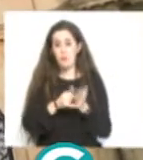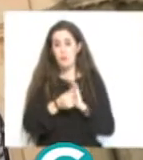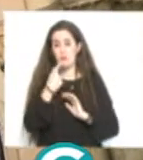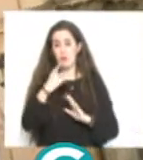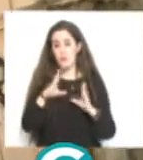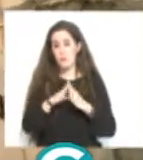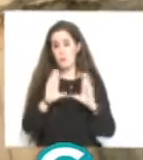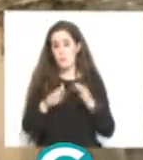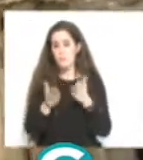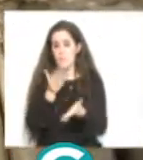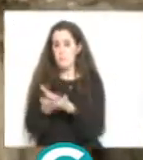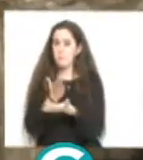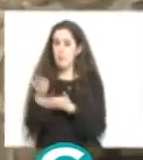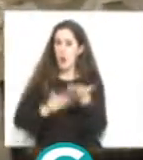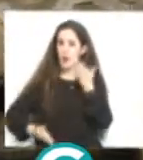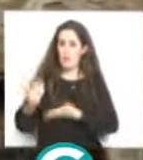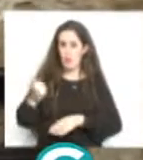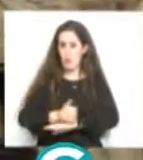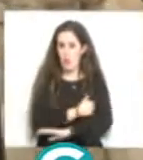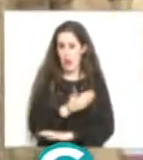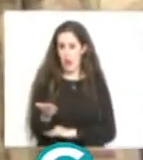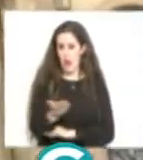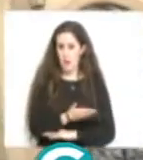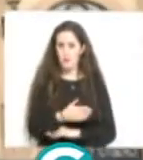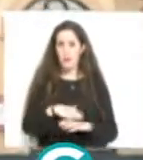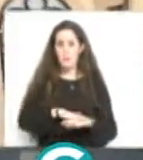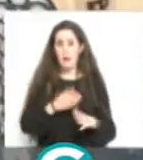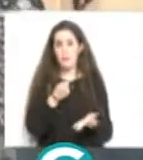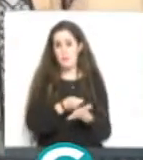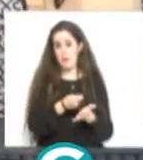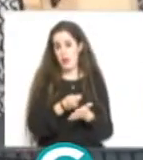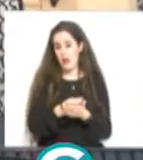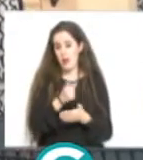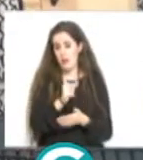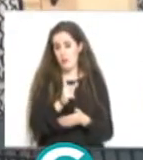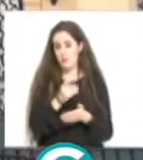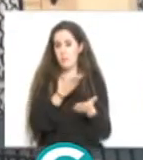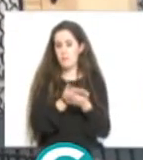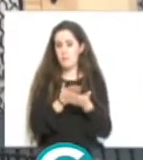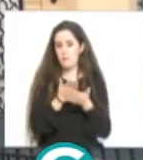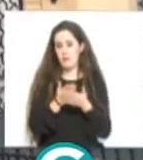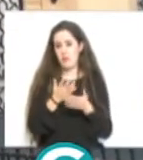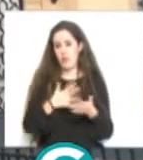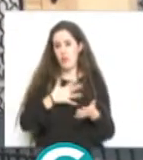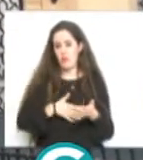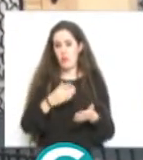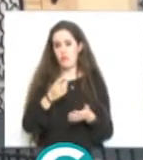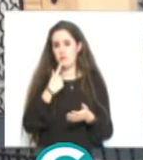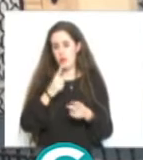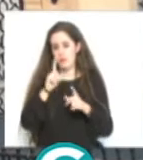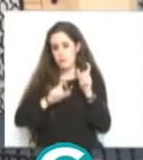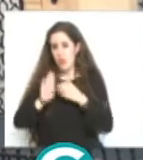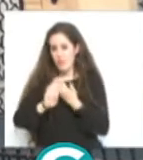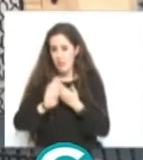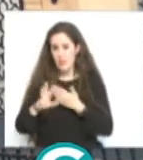de San Antonio ha pedido colaboración ciudadana. Para costear la actuación, la iglesia ha pedido donaciones de feligreses, devotos, vecinos